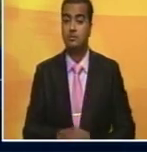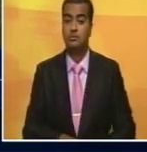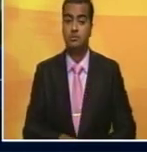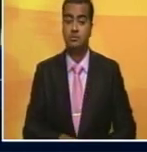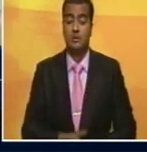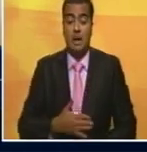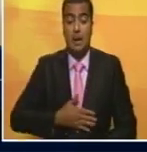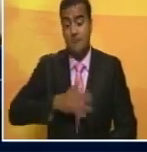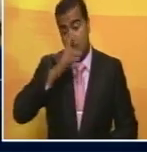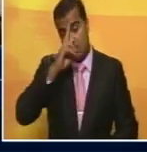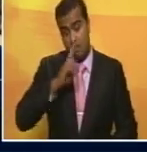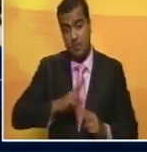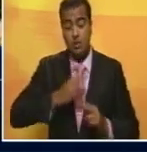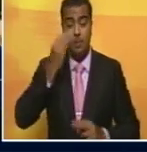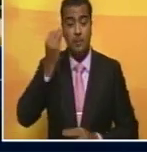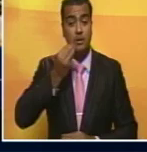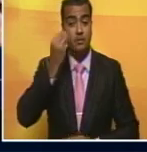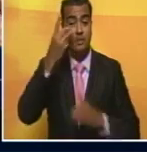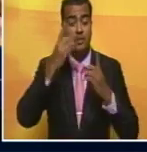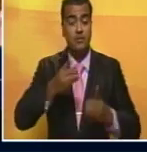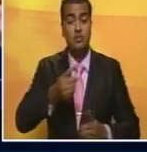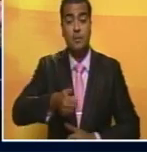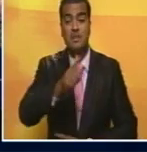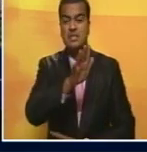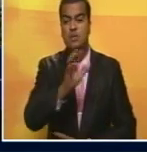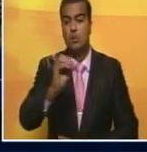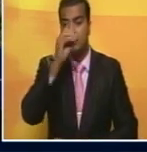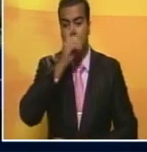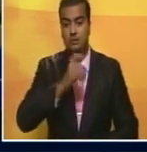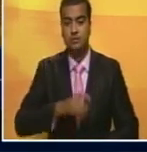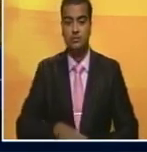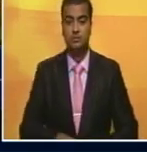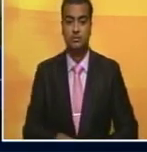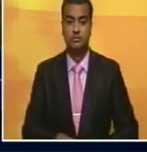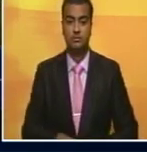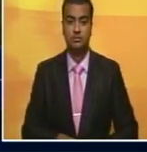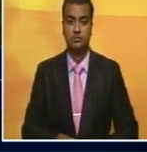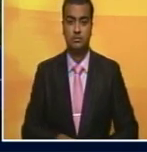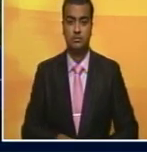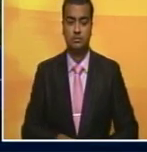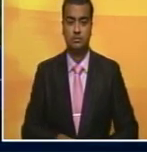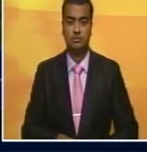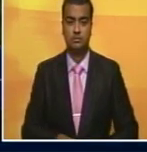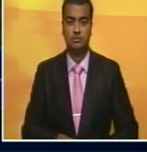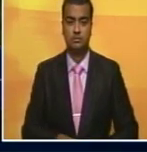mi humilde opinión, que deben cumplir más de 50 años.